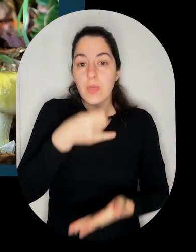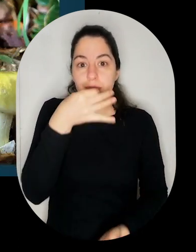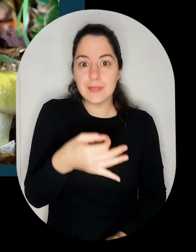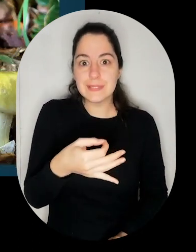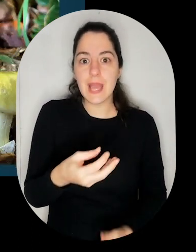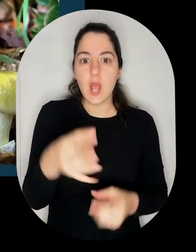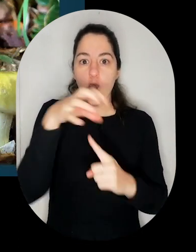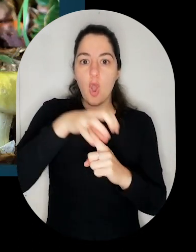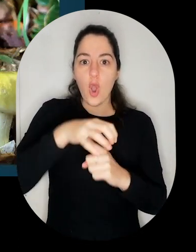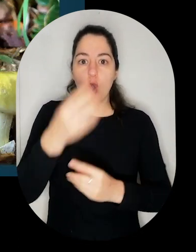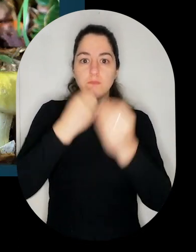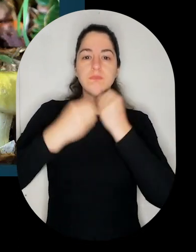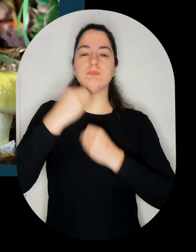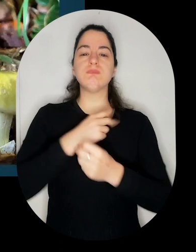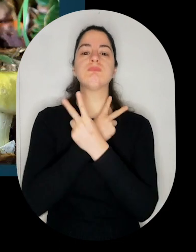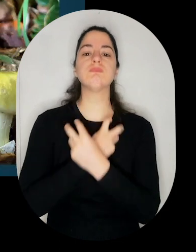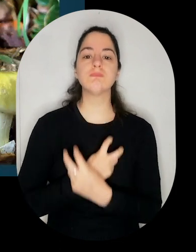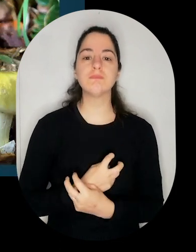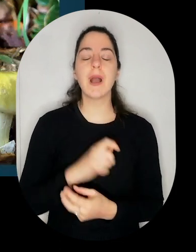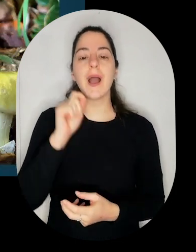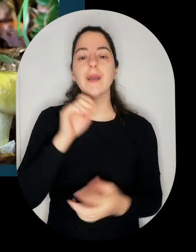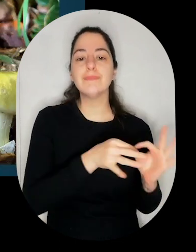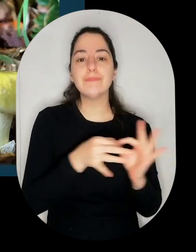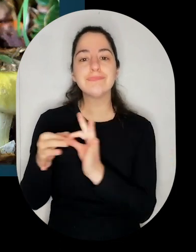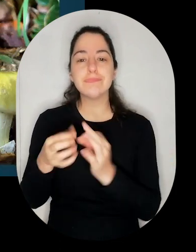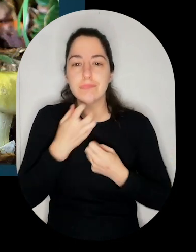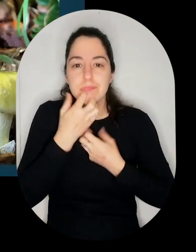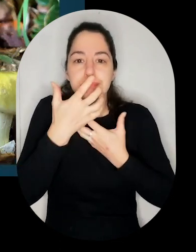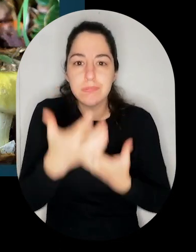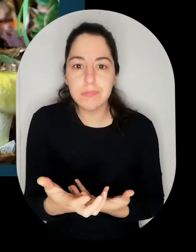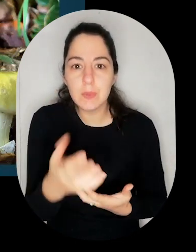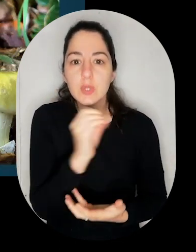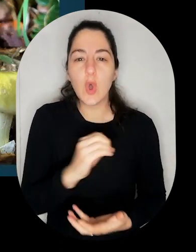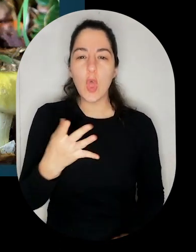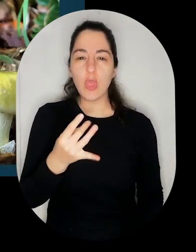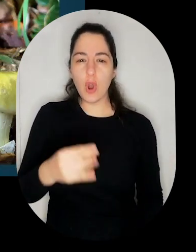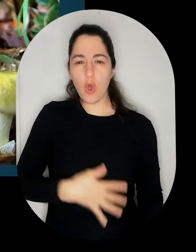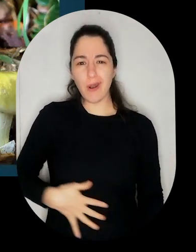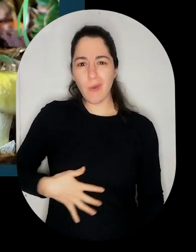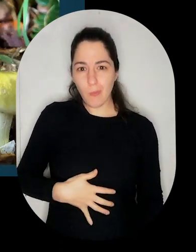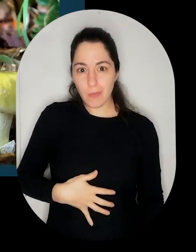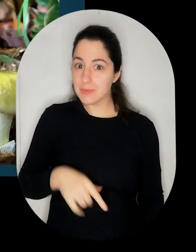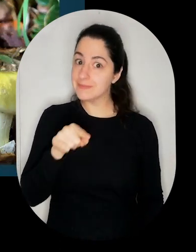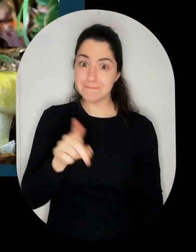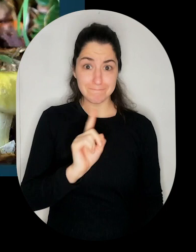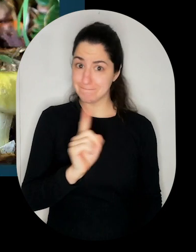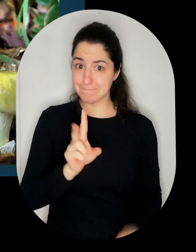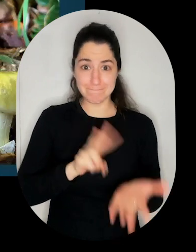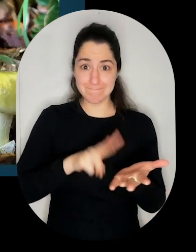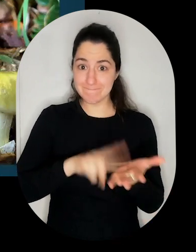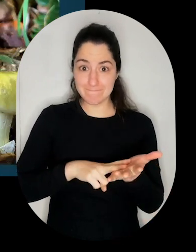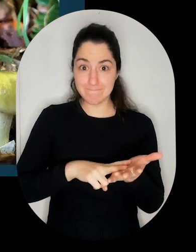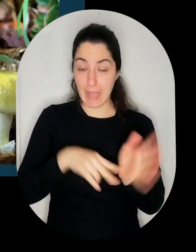que un hongo causa intoxicación vamos a tener síntomas gastrointestinales, como vómitos, diarrea o dolor abdominal. Esto también es un mito, ya que si